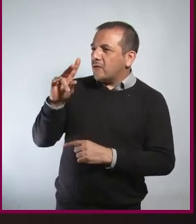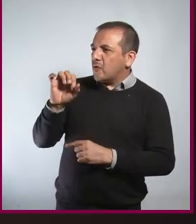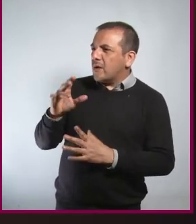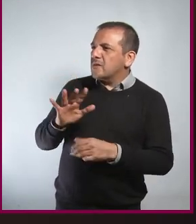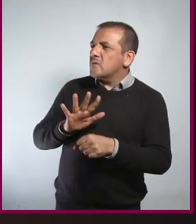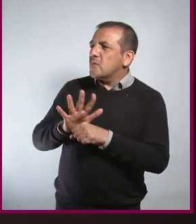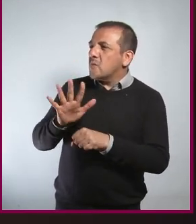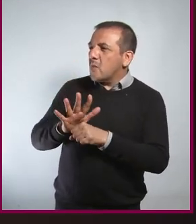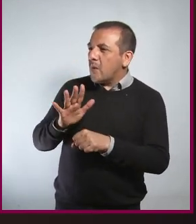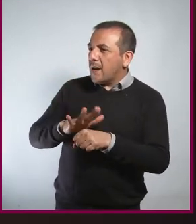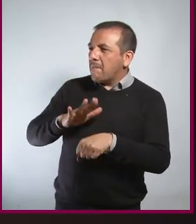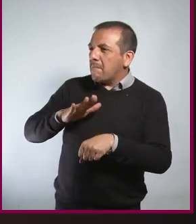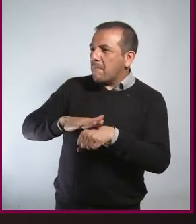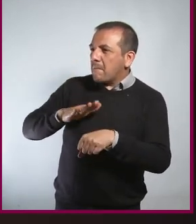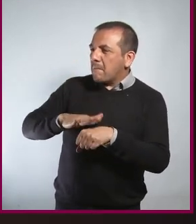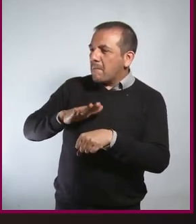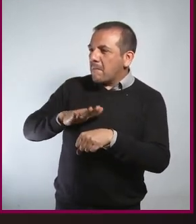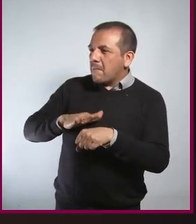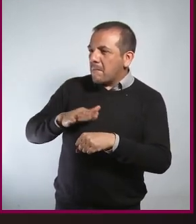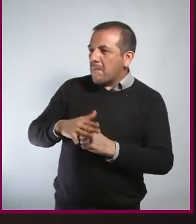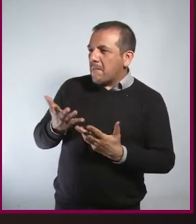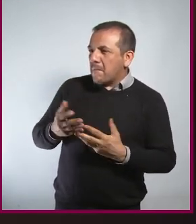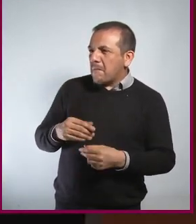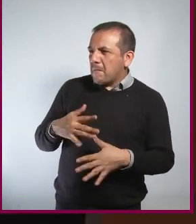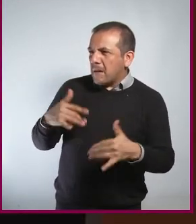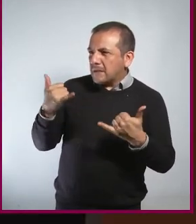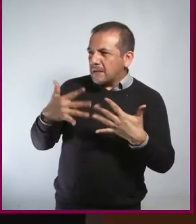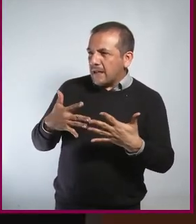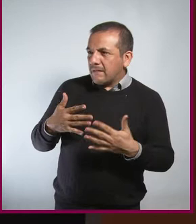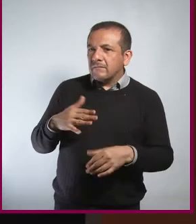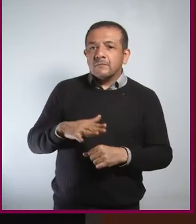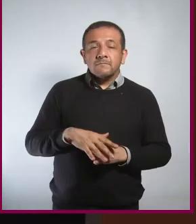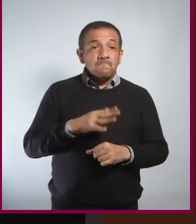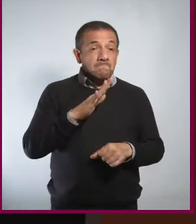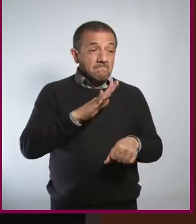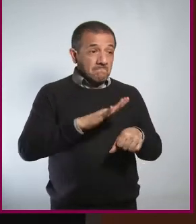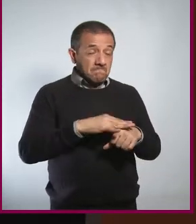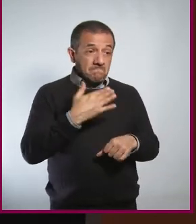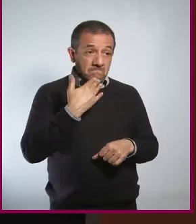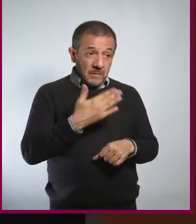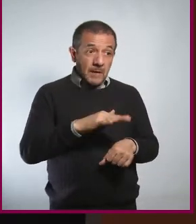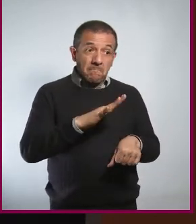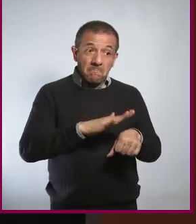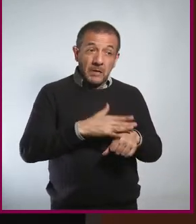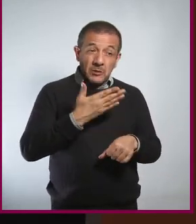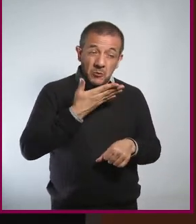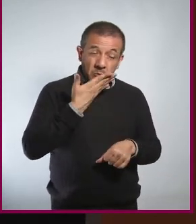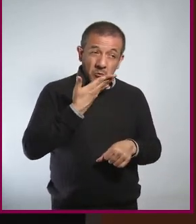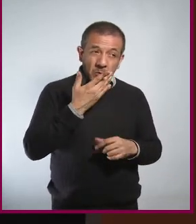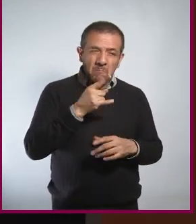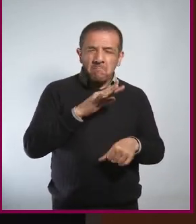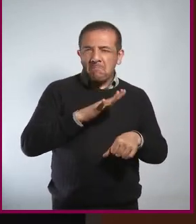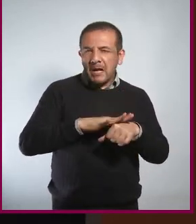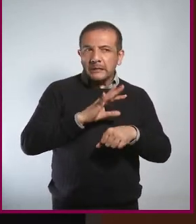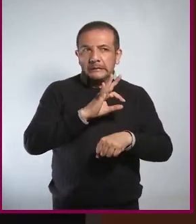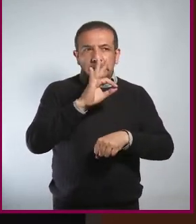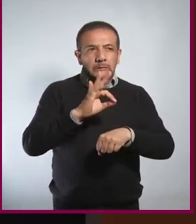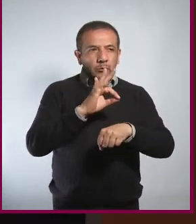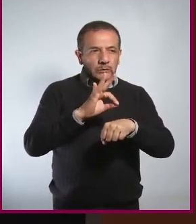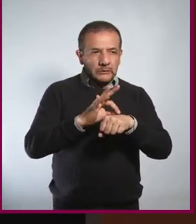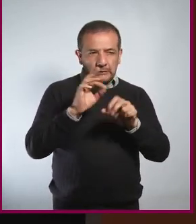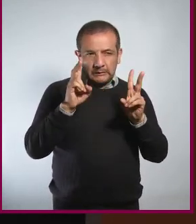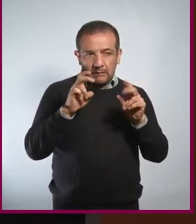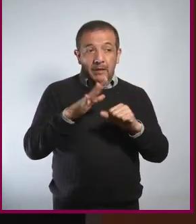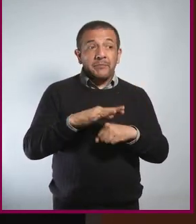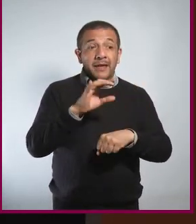comunes y en qué zonas se presentan con mayor intensidad? Las más frecuentes son las que tienen que ver con mosquitos y